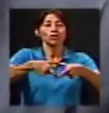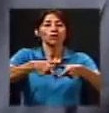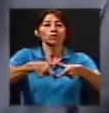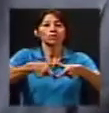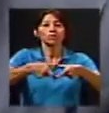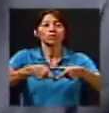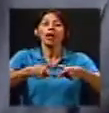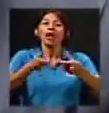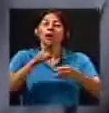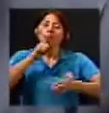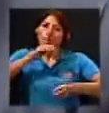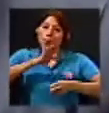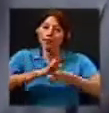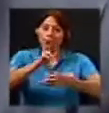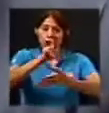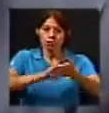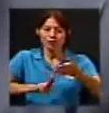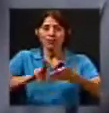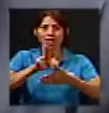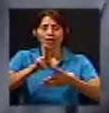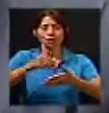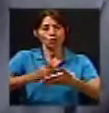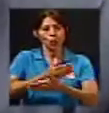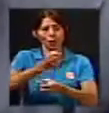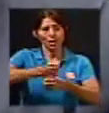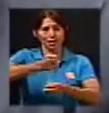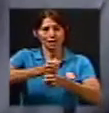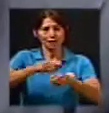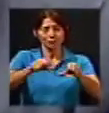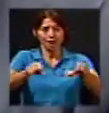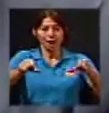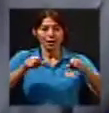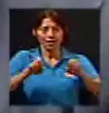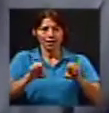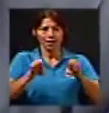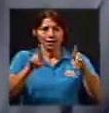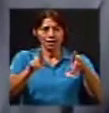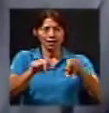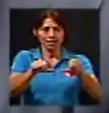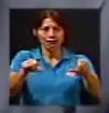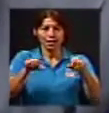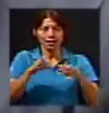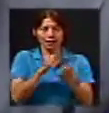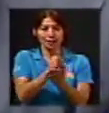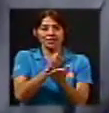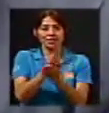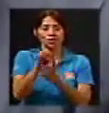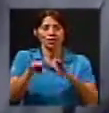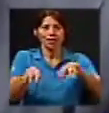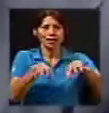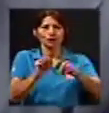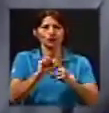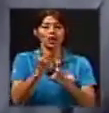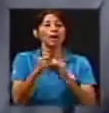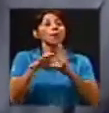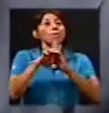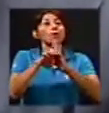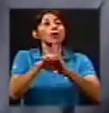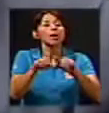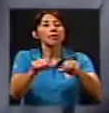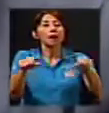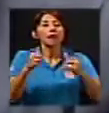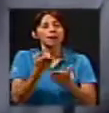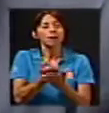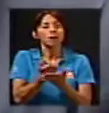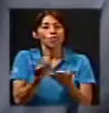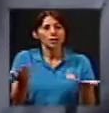quehacer dentro de sus áreas de académicas y de investigación y acción social, como es el área de económicas. Y en